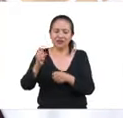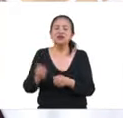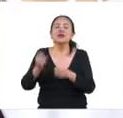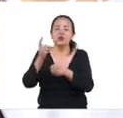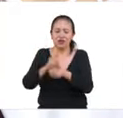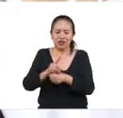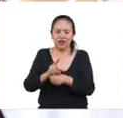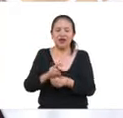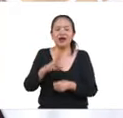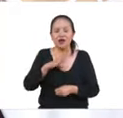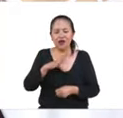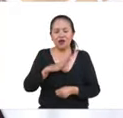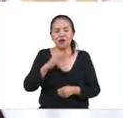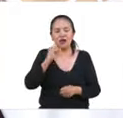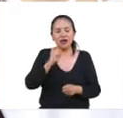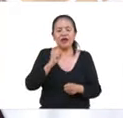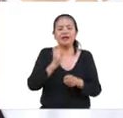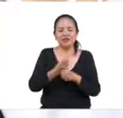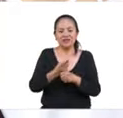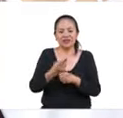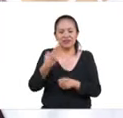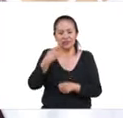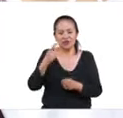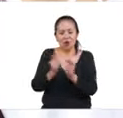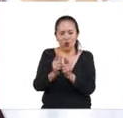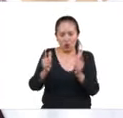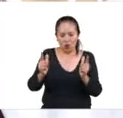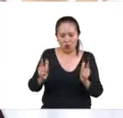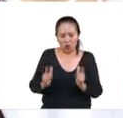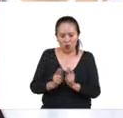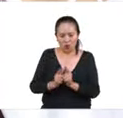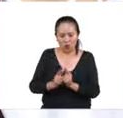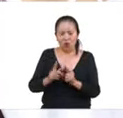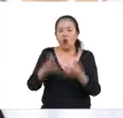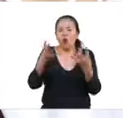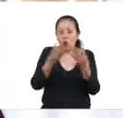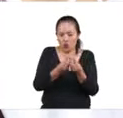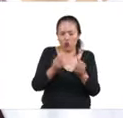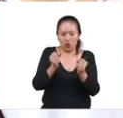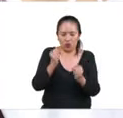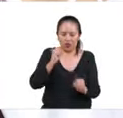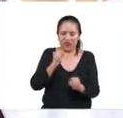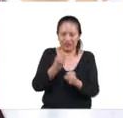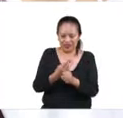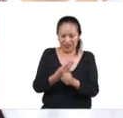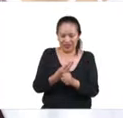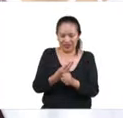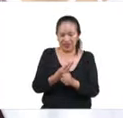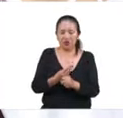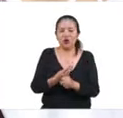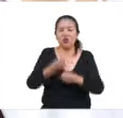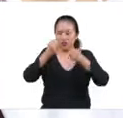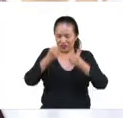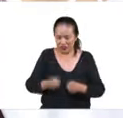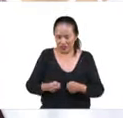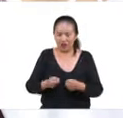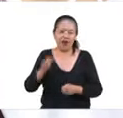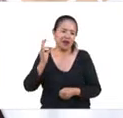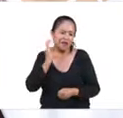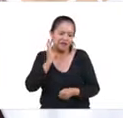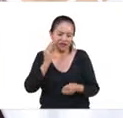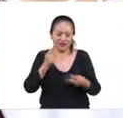Rodríguez, la secretaria, en un grupo de alto nivel con el secretario de Seguridad, está la Fiscalía General de Justicia de la ciudad